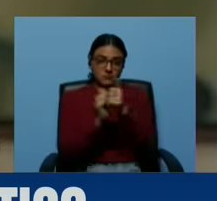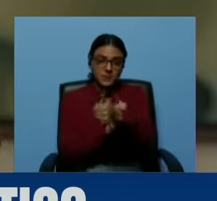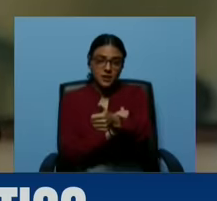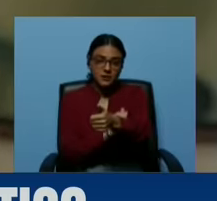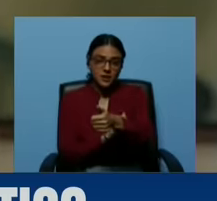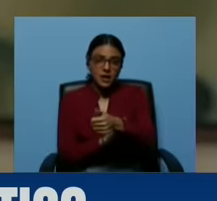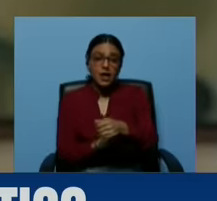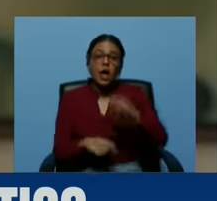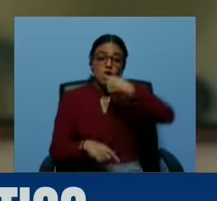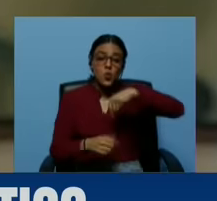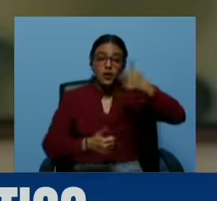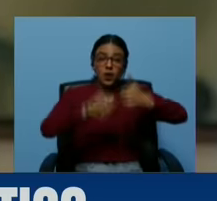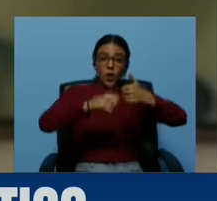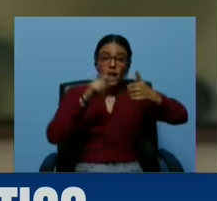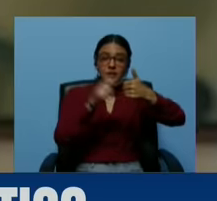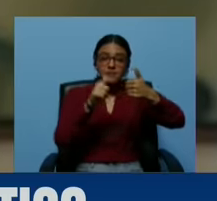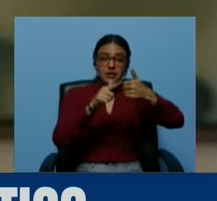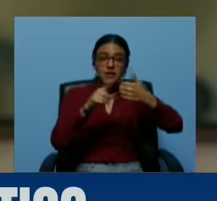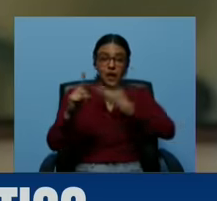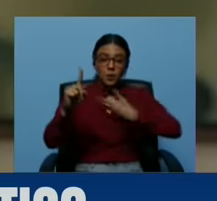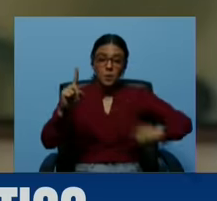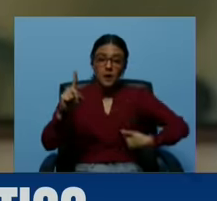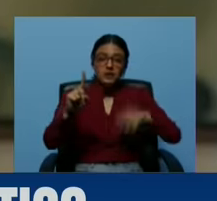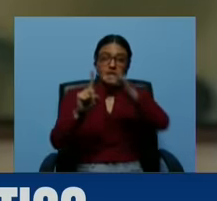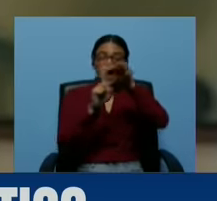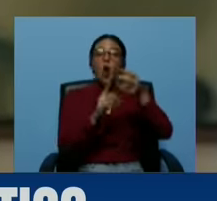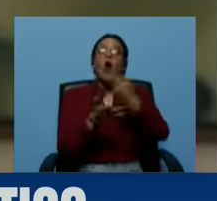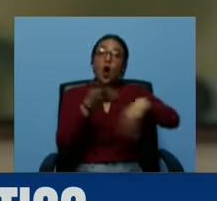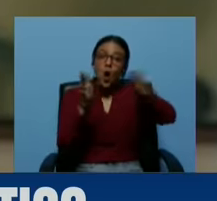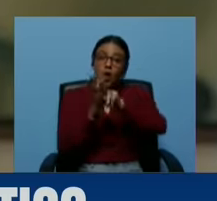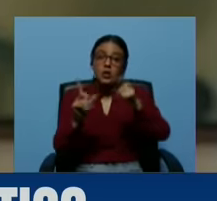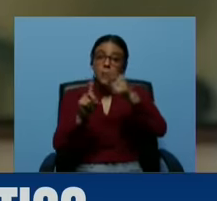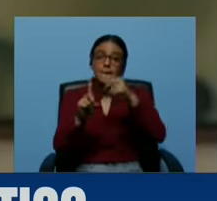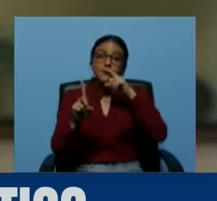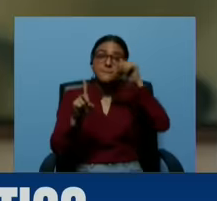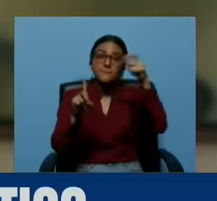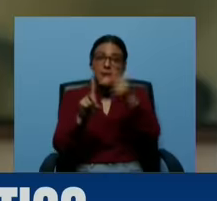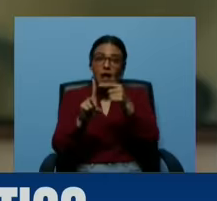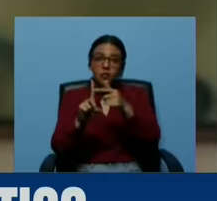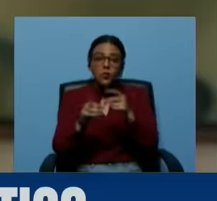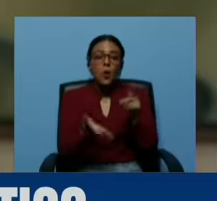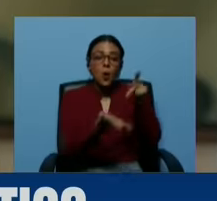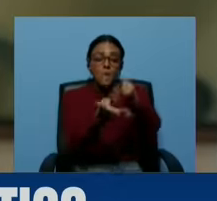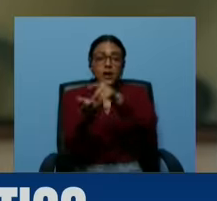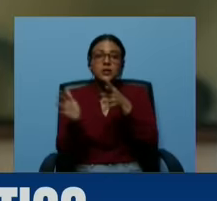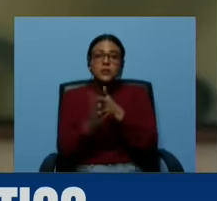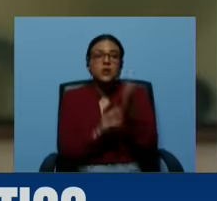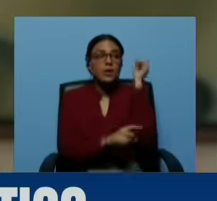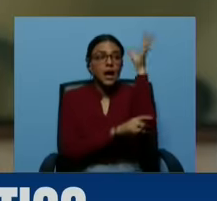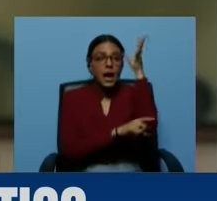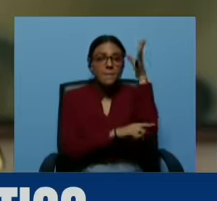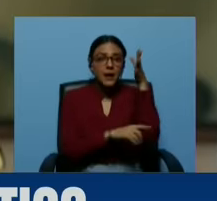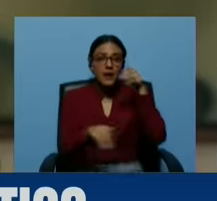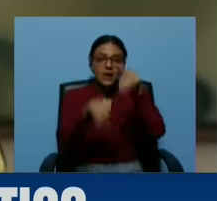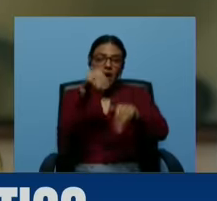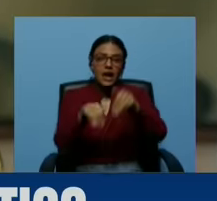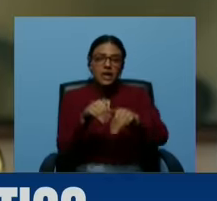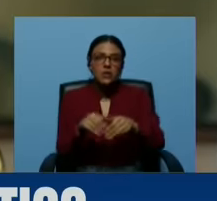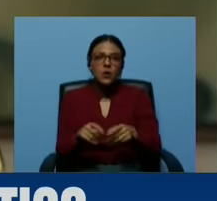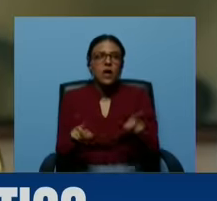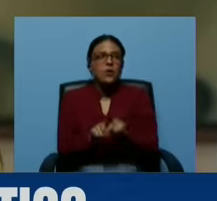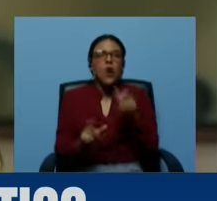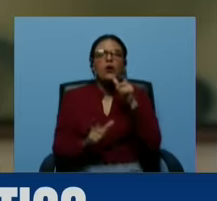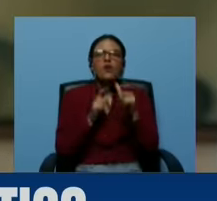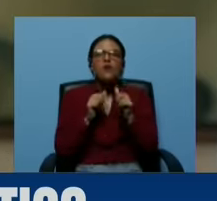nuestro candidato, presidente reelecto, el presidente Nicolás Maduro, participó en una campaña electoral cargada de